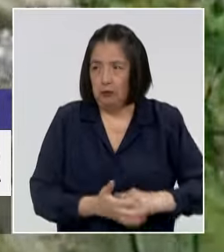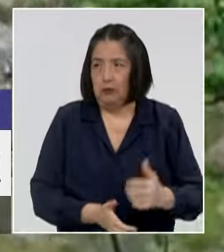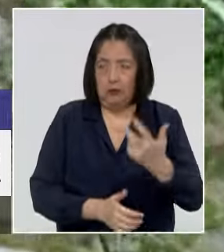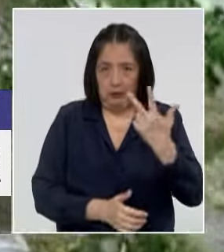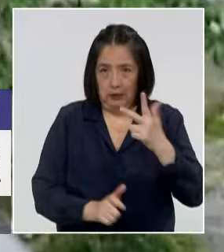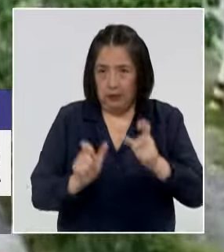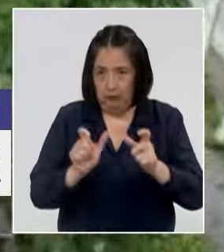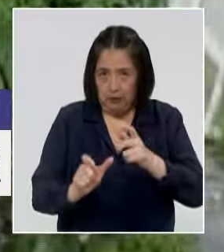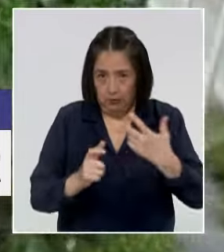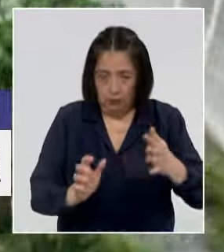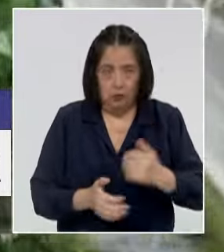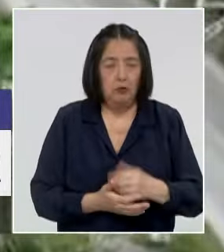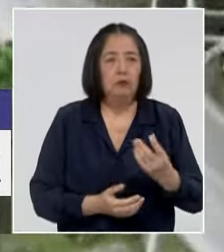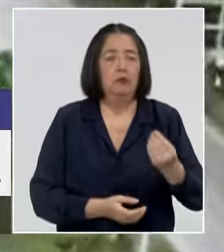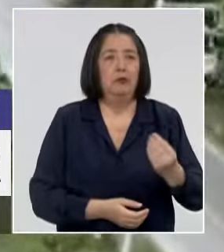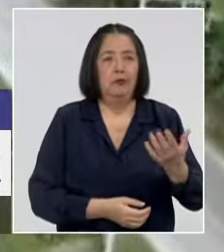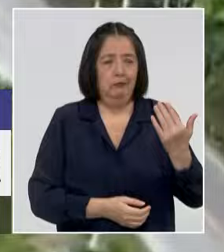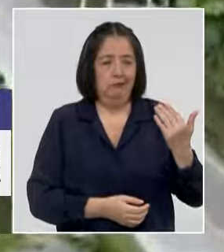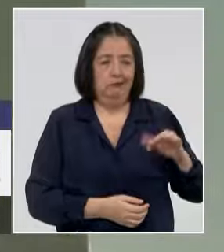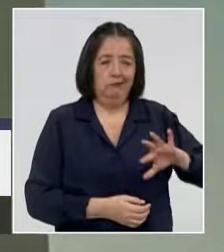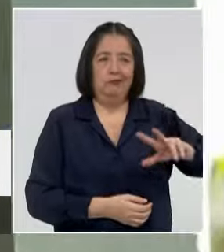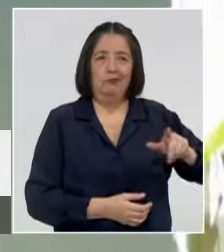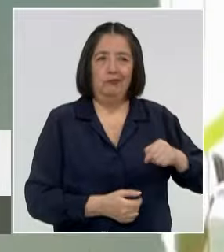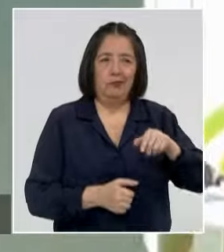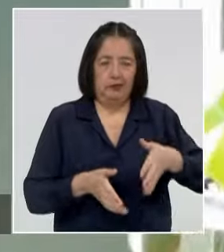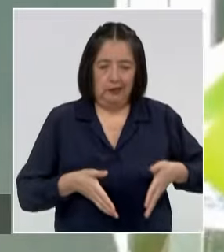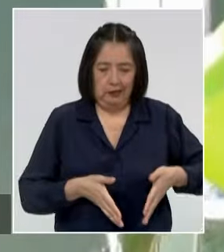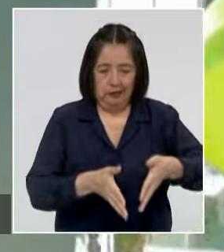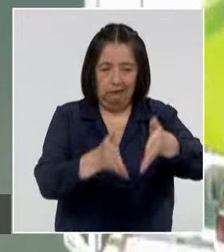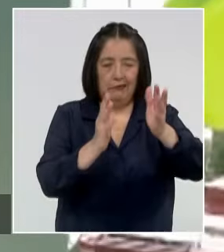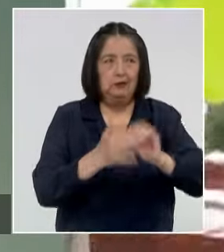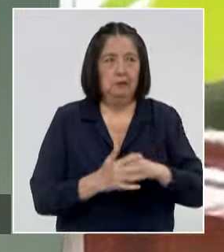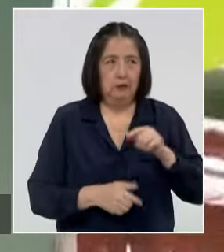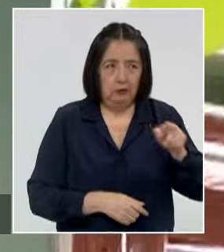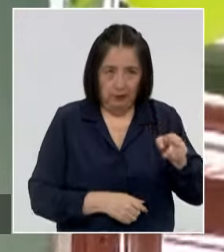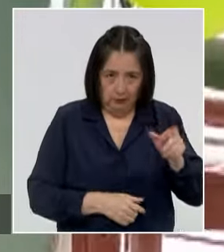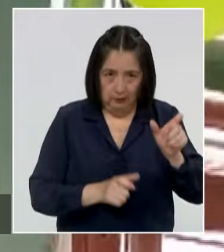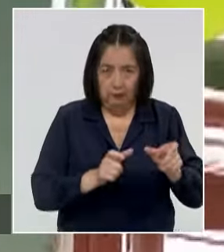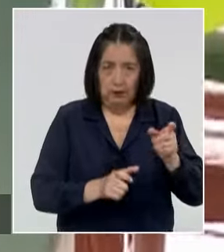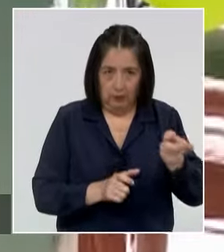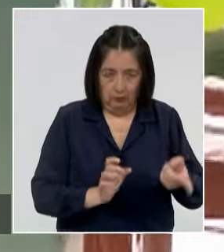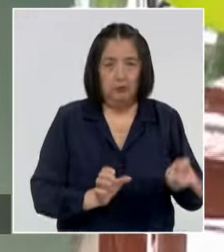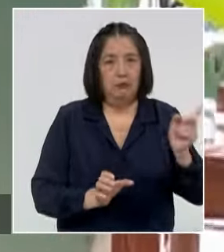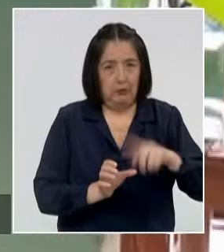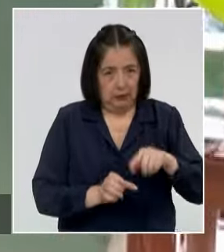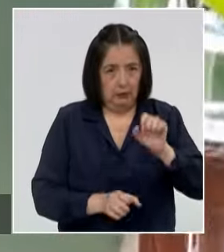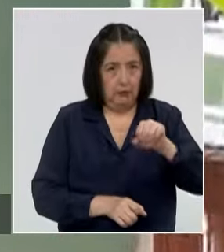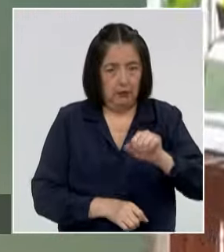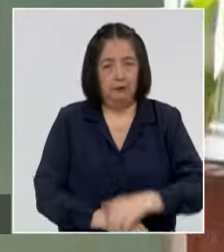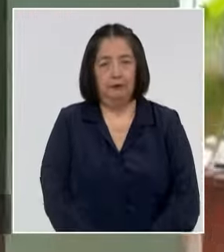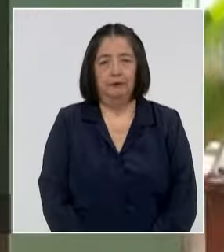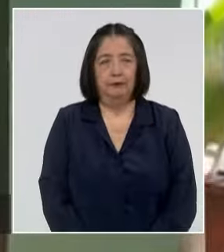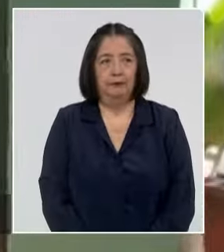tres sujetos por los robos en la zona, de los cuales habrían sido autores.